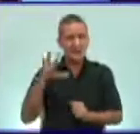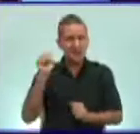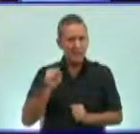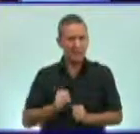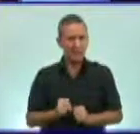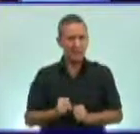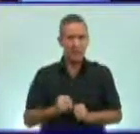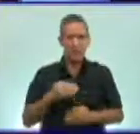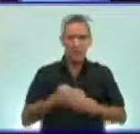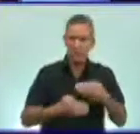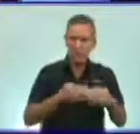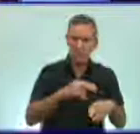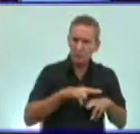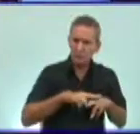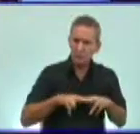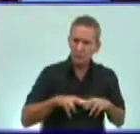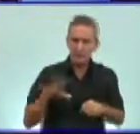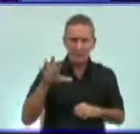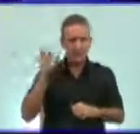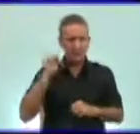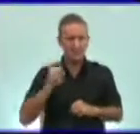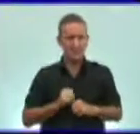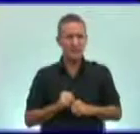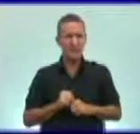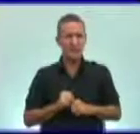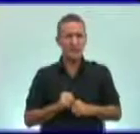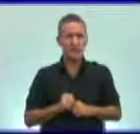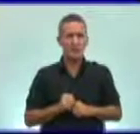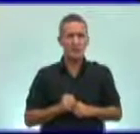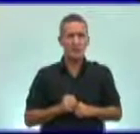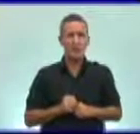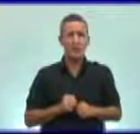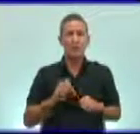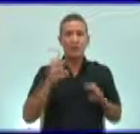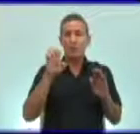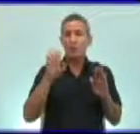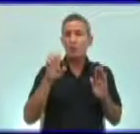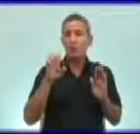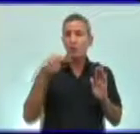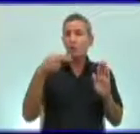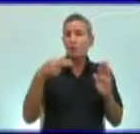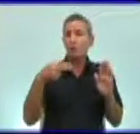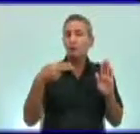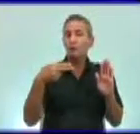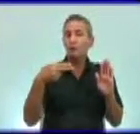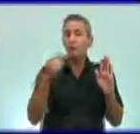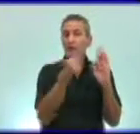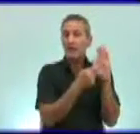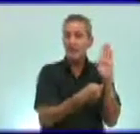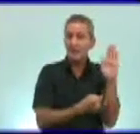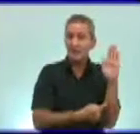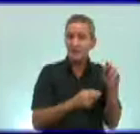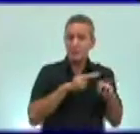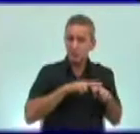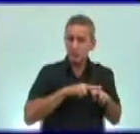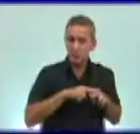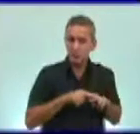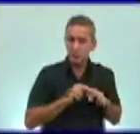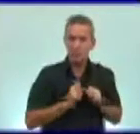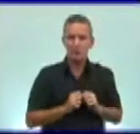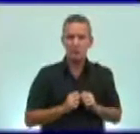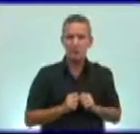entendemos los hechos históricos. Por lo tanto, es importante que usted conozca que un 4 de enero de 1933